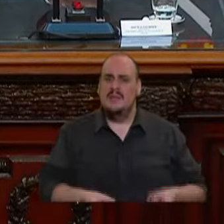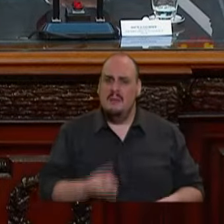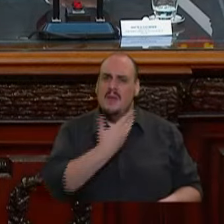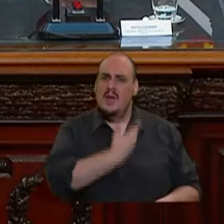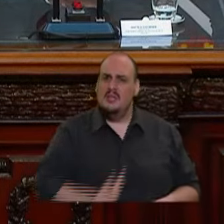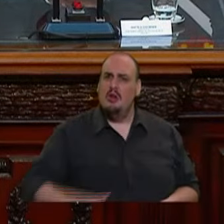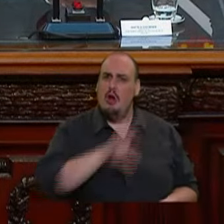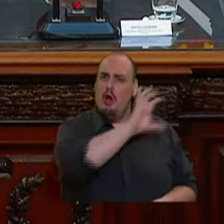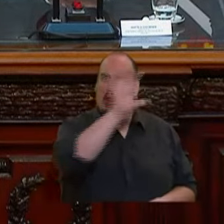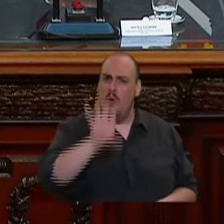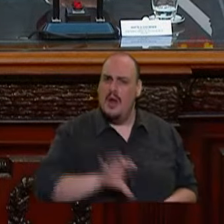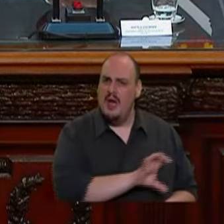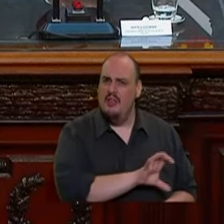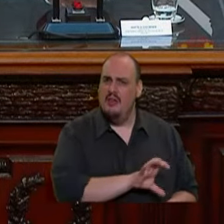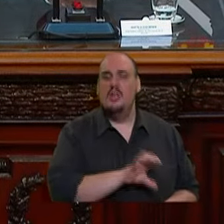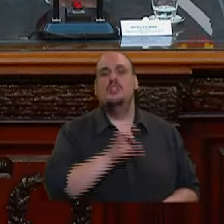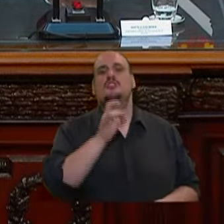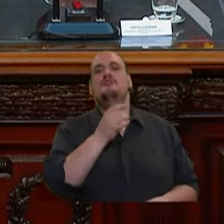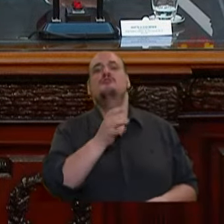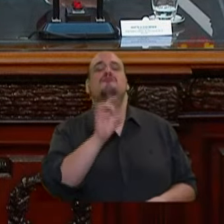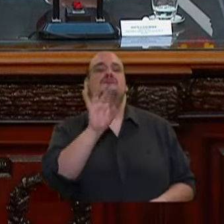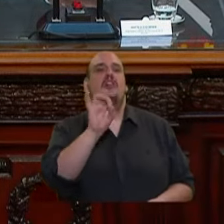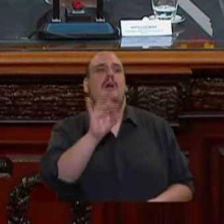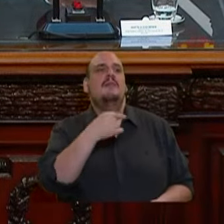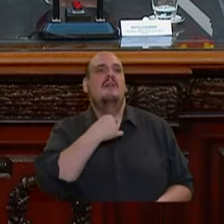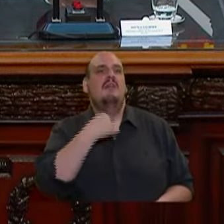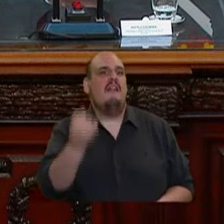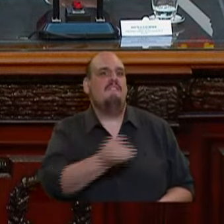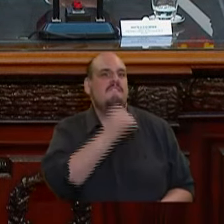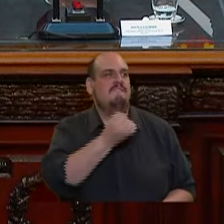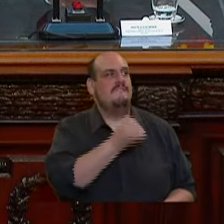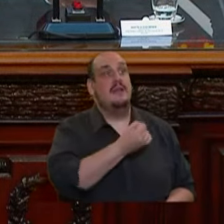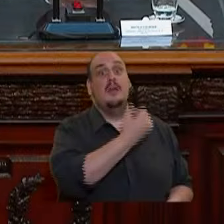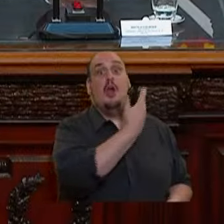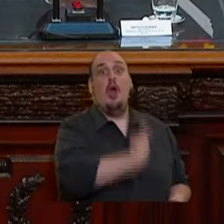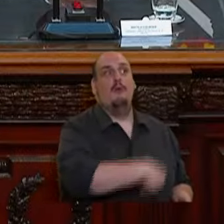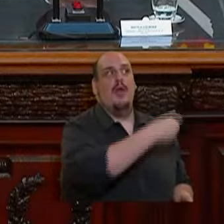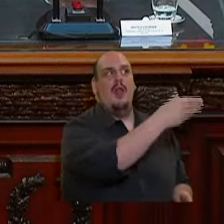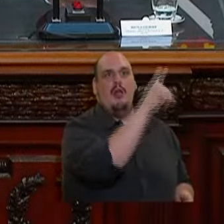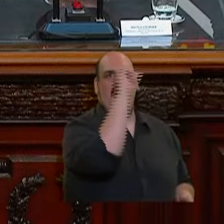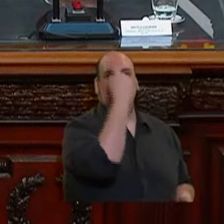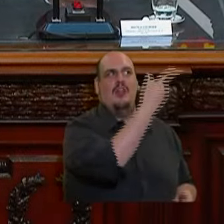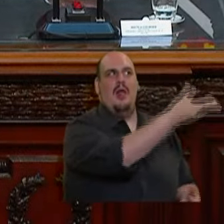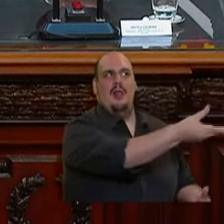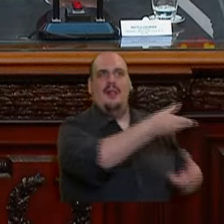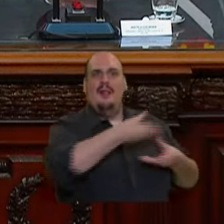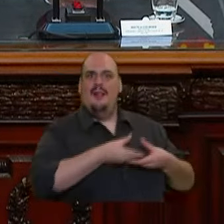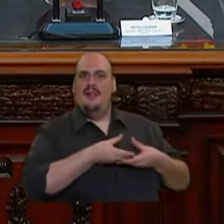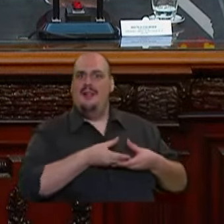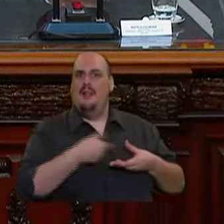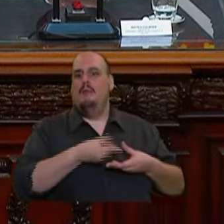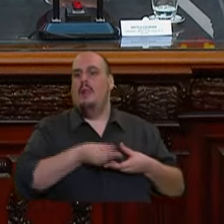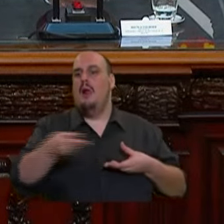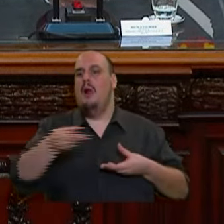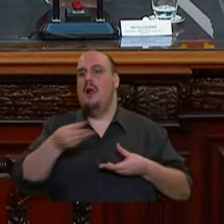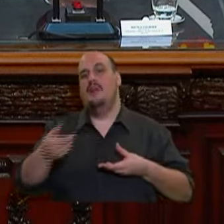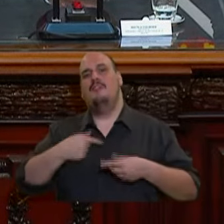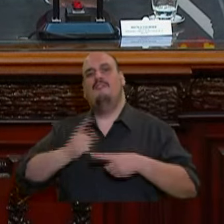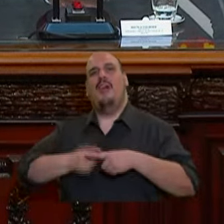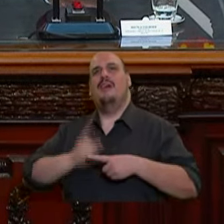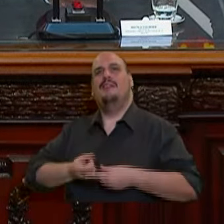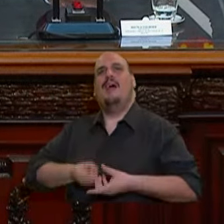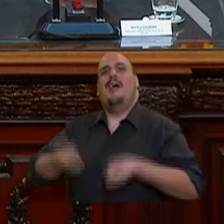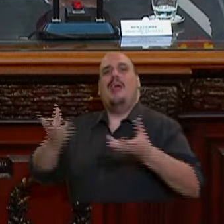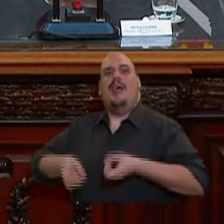solo les importa asegurarse la caja para poder seguir con la fiesta del gasto público, la pauta oficial, los recitales de artistas con